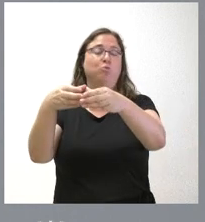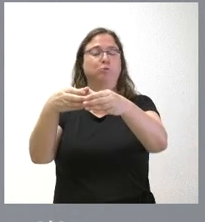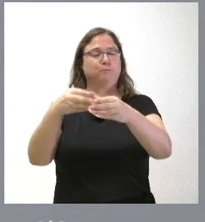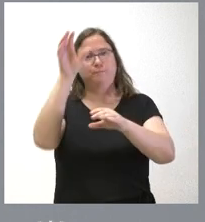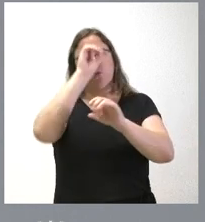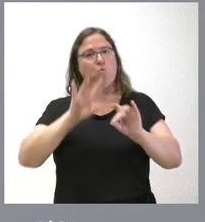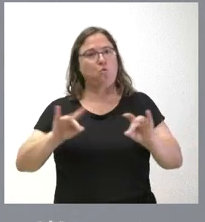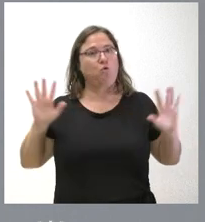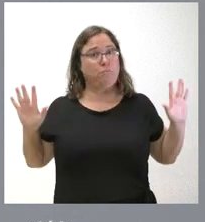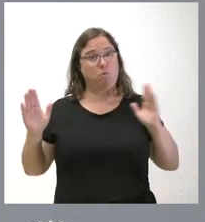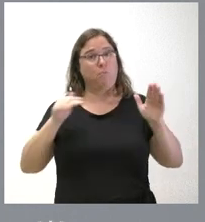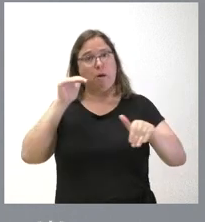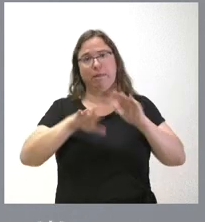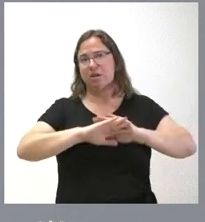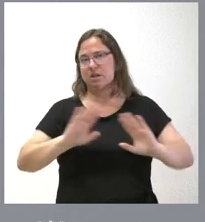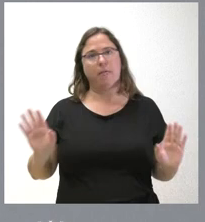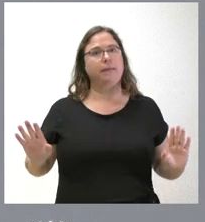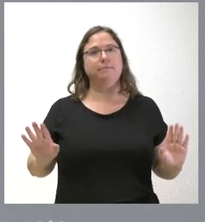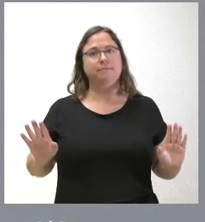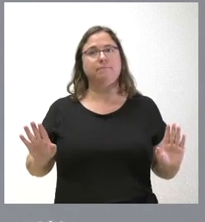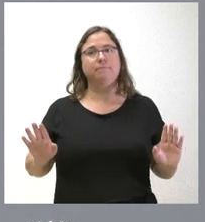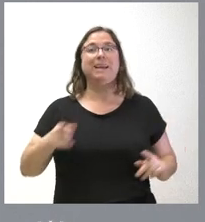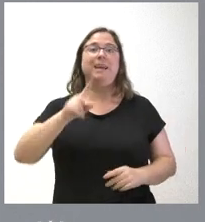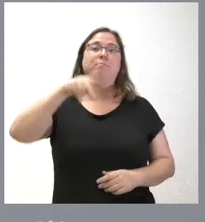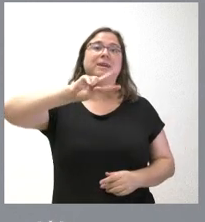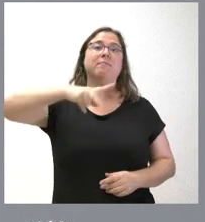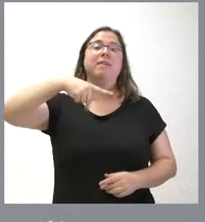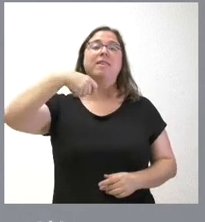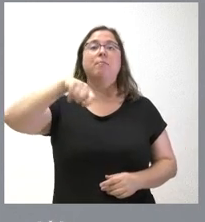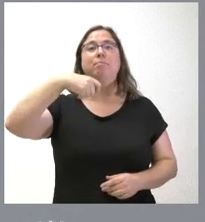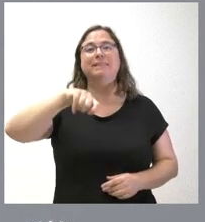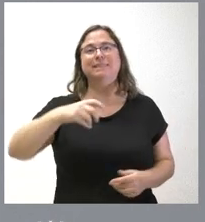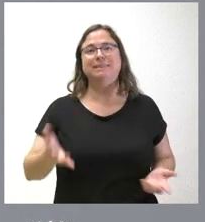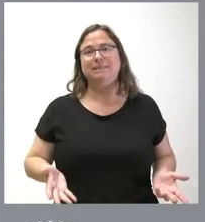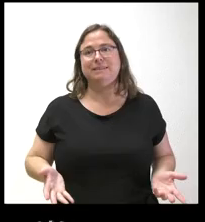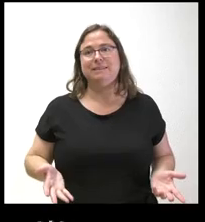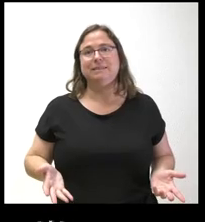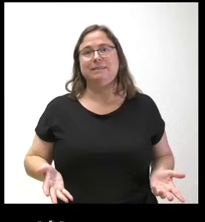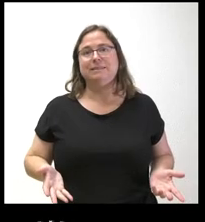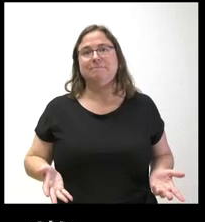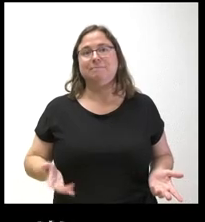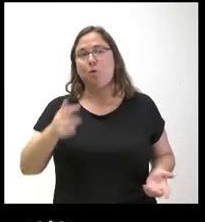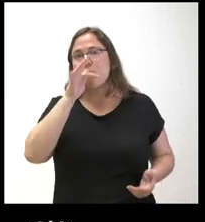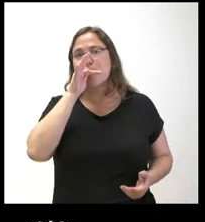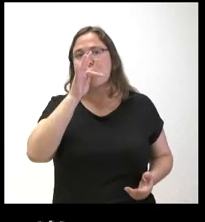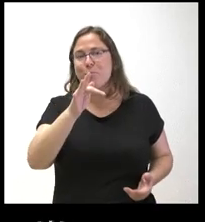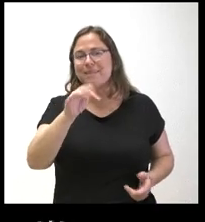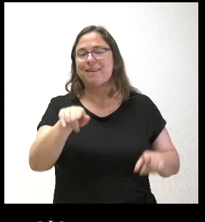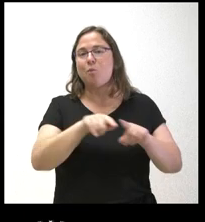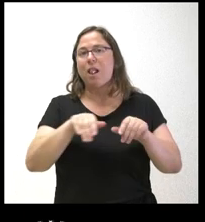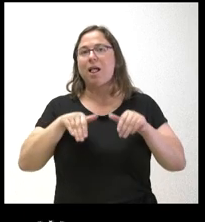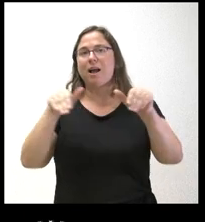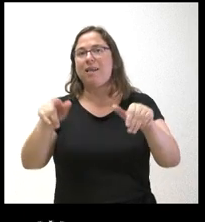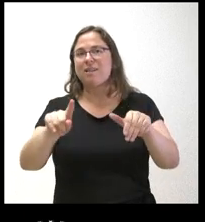partido y menos en elecciones como usted sabe ya pero él es el vicepresidente de la junta no promete eso como no tiene ningún